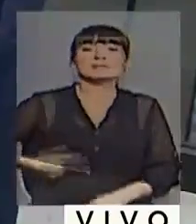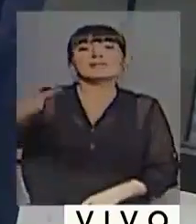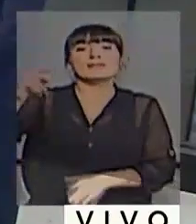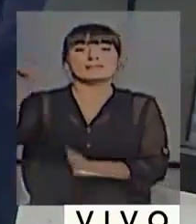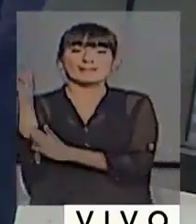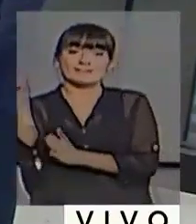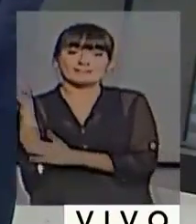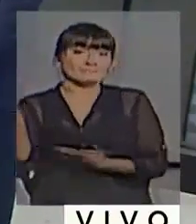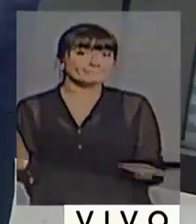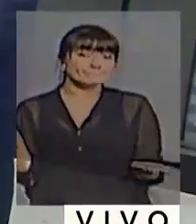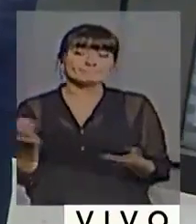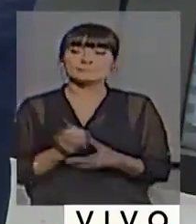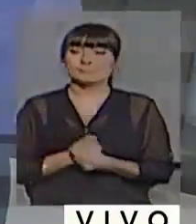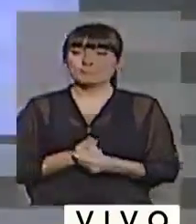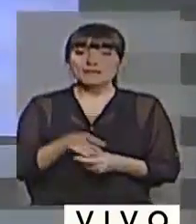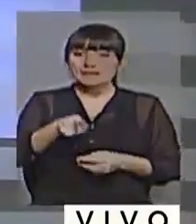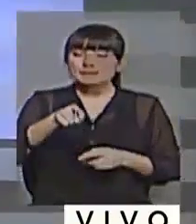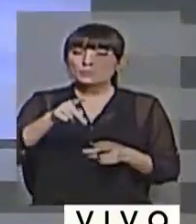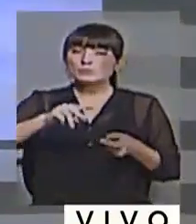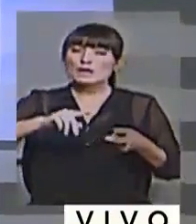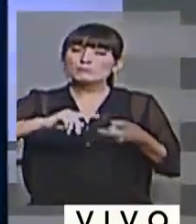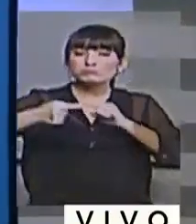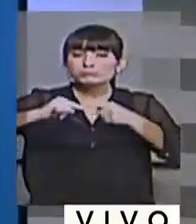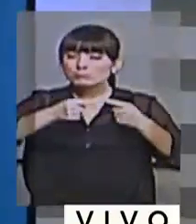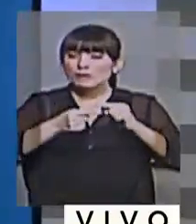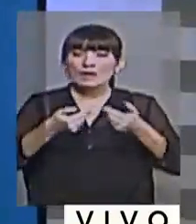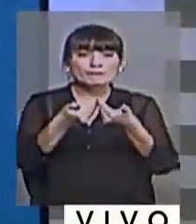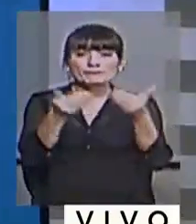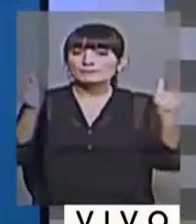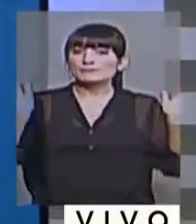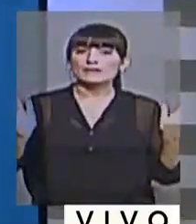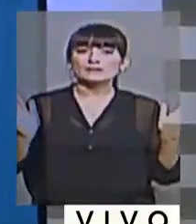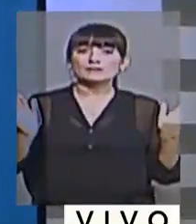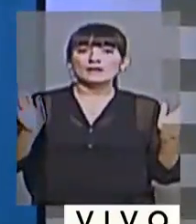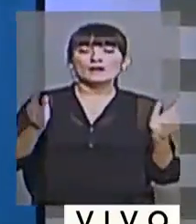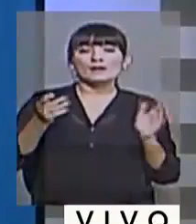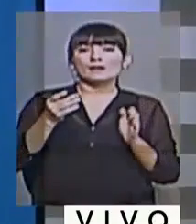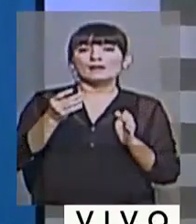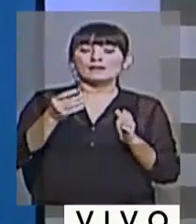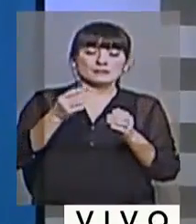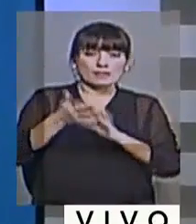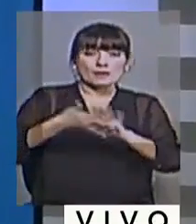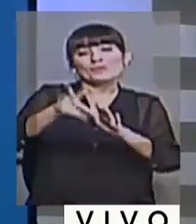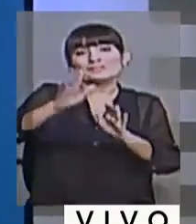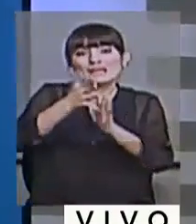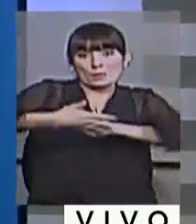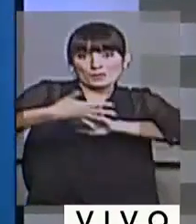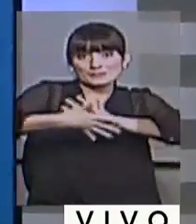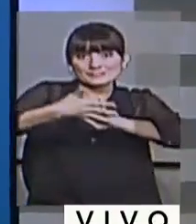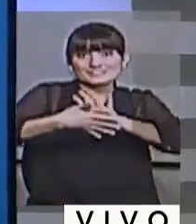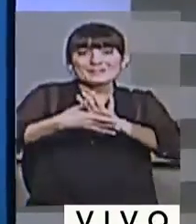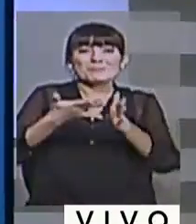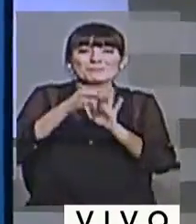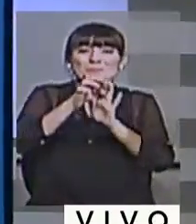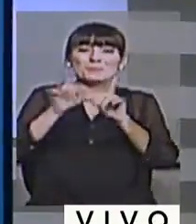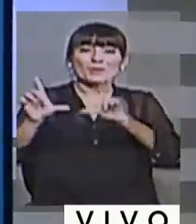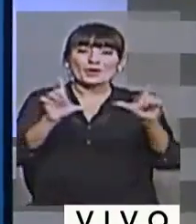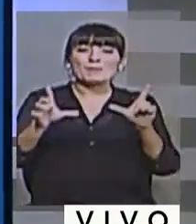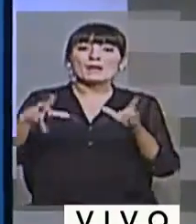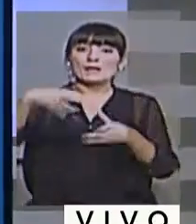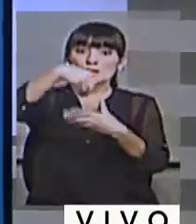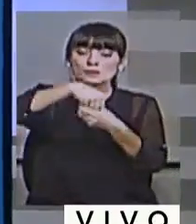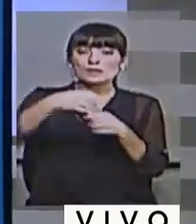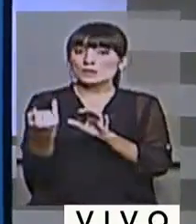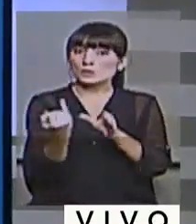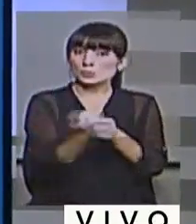Esta es una discusión abierta y se ha dado. Nuestro lenguaje de señas que nos acompaña, porque este es un programa inclusivo, ya tiene los